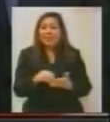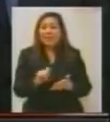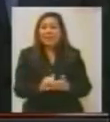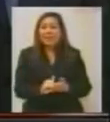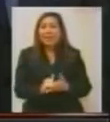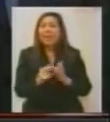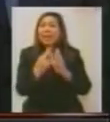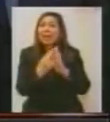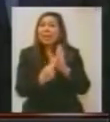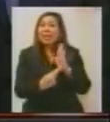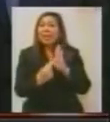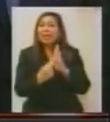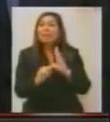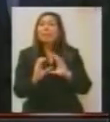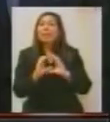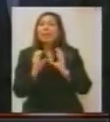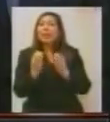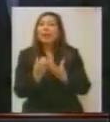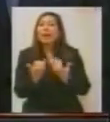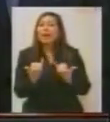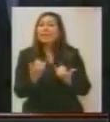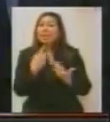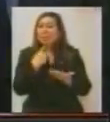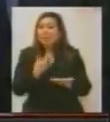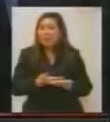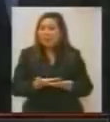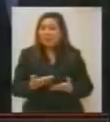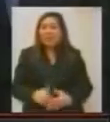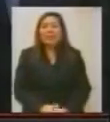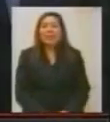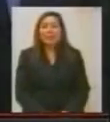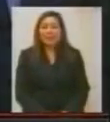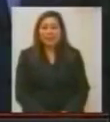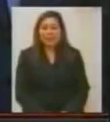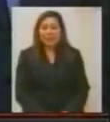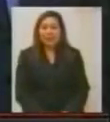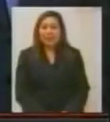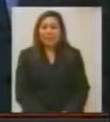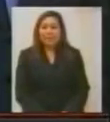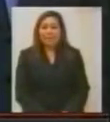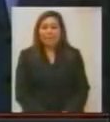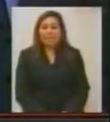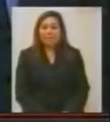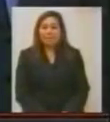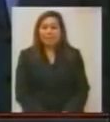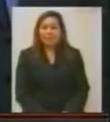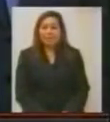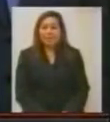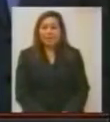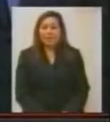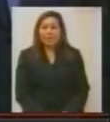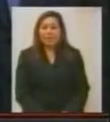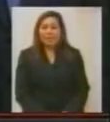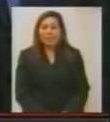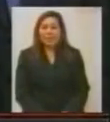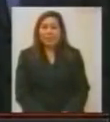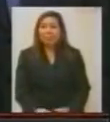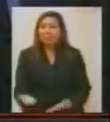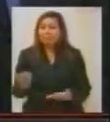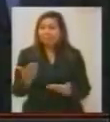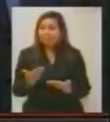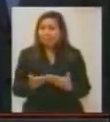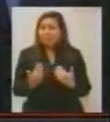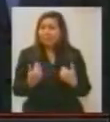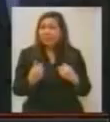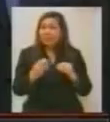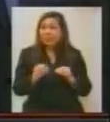en los reglamentos del Congreso de la República y a eso nos remitimos. Buenas tardes, estamos seguidos para RPP. ¿Van a insistir en mantener la